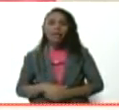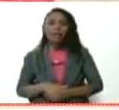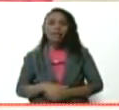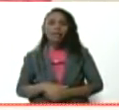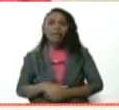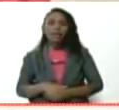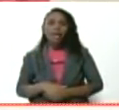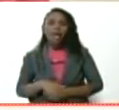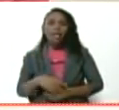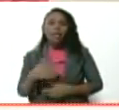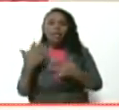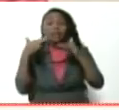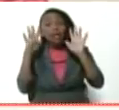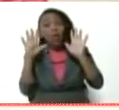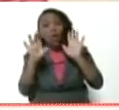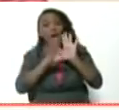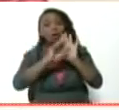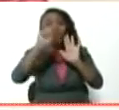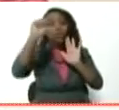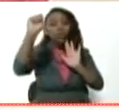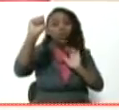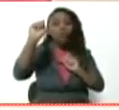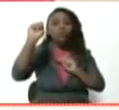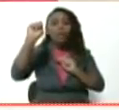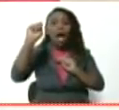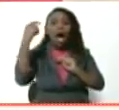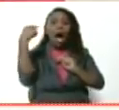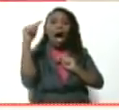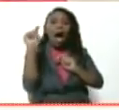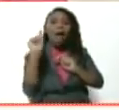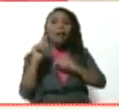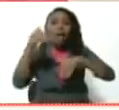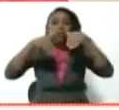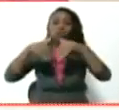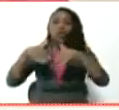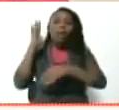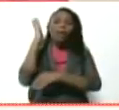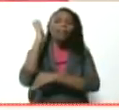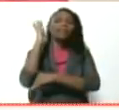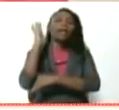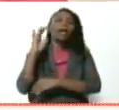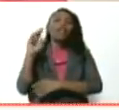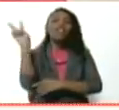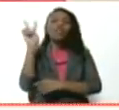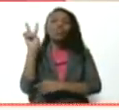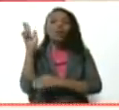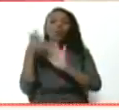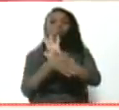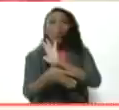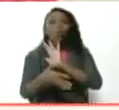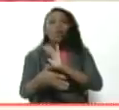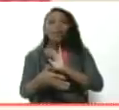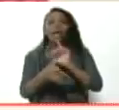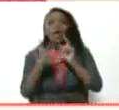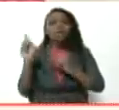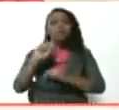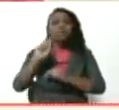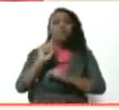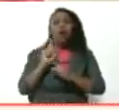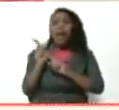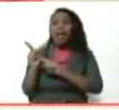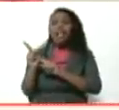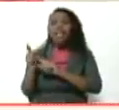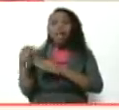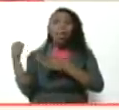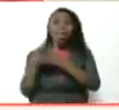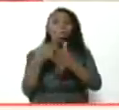2020, según esta Constitución, haya elecciones parlamentarias en Venezuela. ¿No será ese